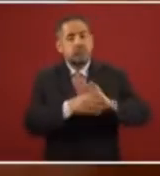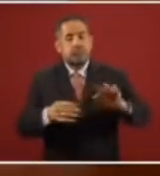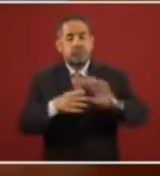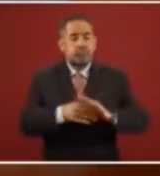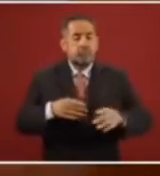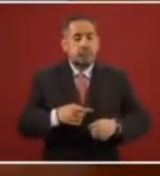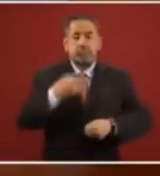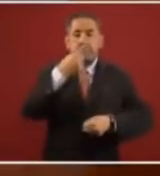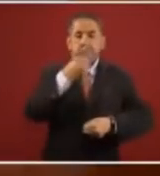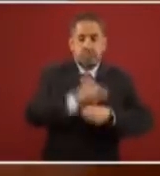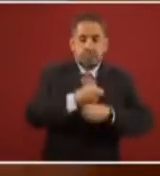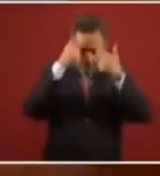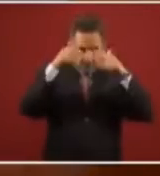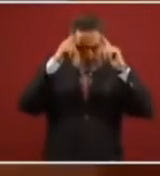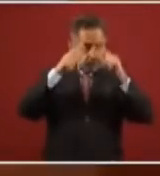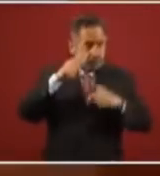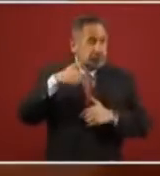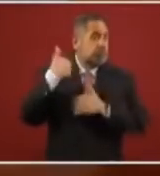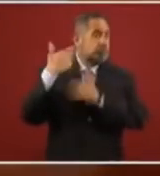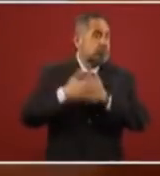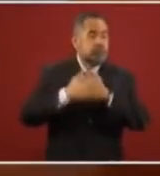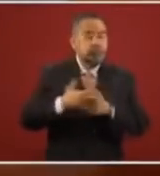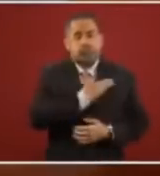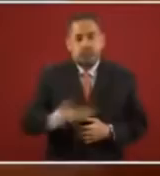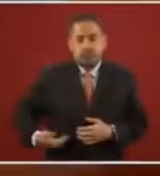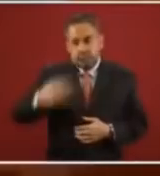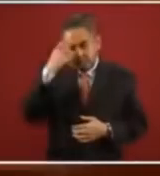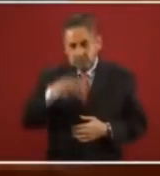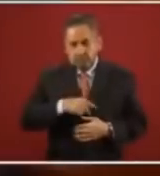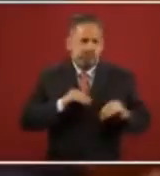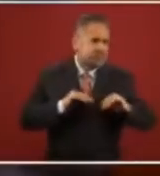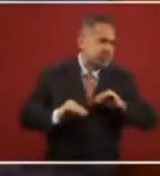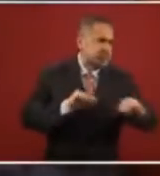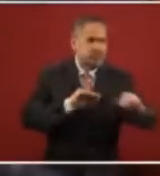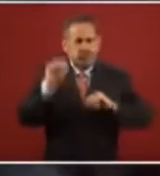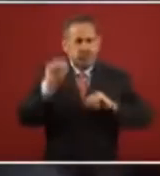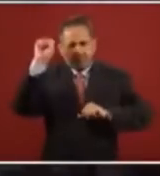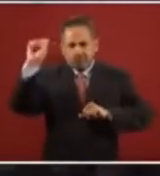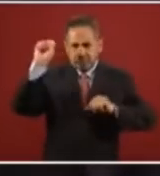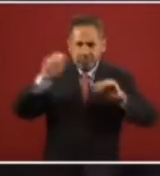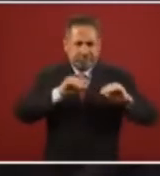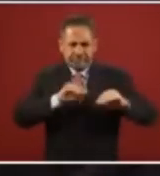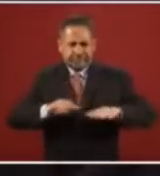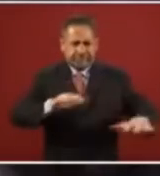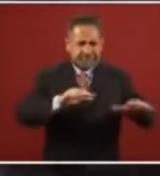primer marino mercante que iba a ser presidente de la República. Movió a muchos sindicatos, sobre todo de Veracruz,